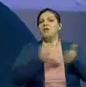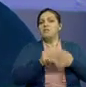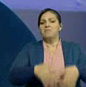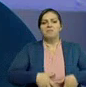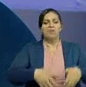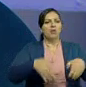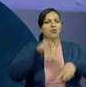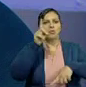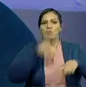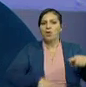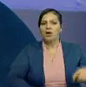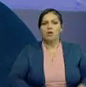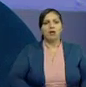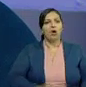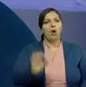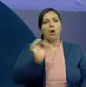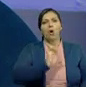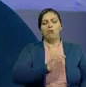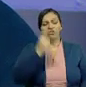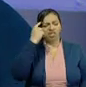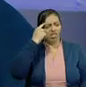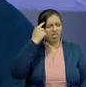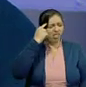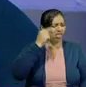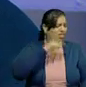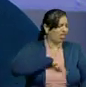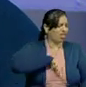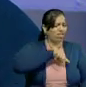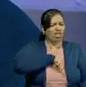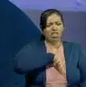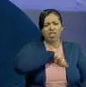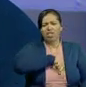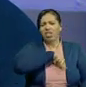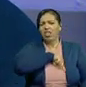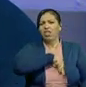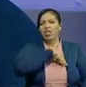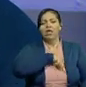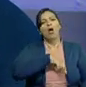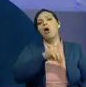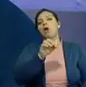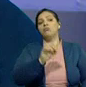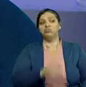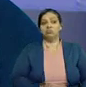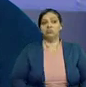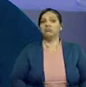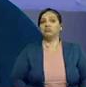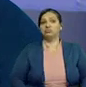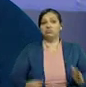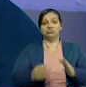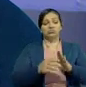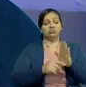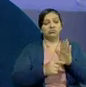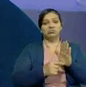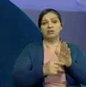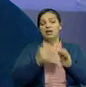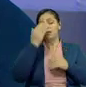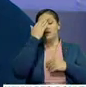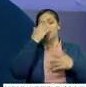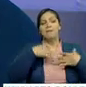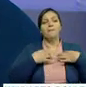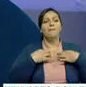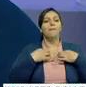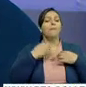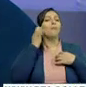aquellas personas que profesan. ¿A qué se condenan? Bueno, es considerado pues un pecado el aborto. Lógicamente que hay que seguir todo un proceso